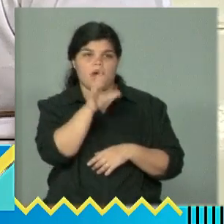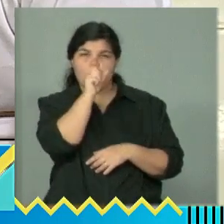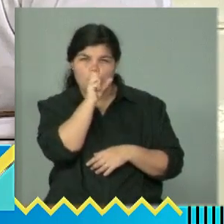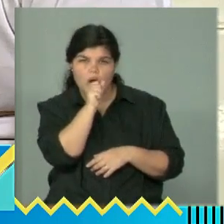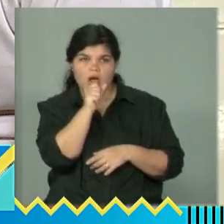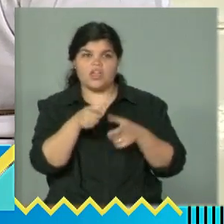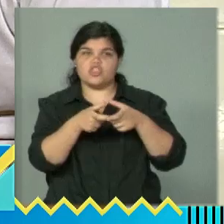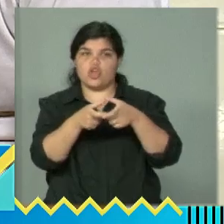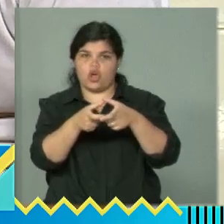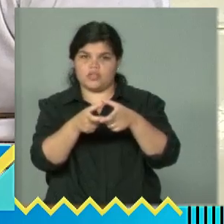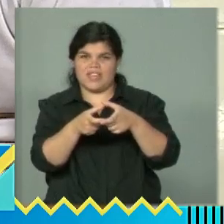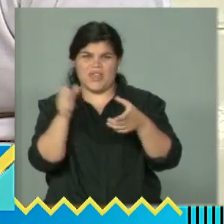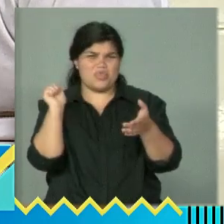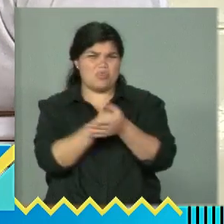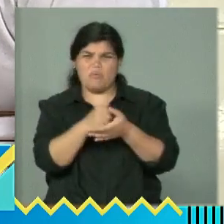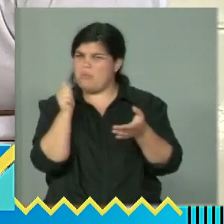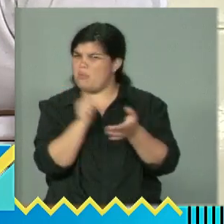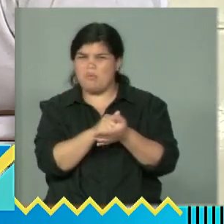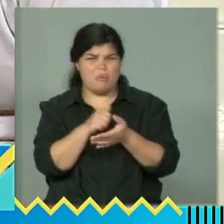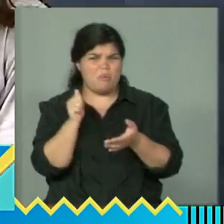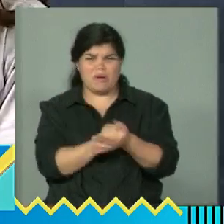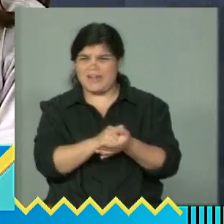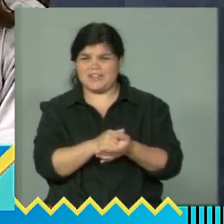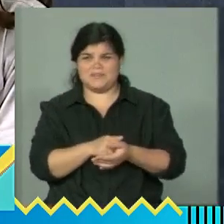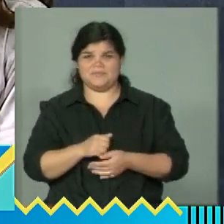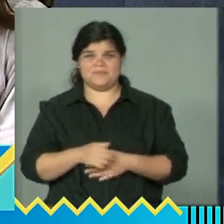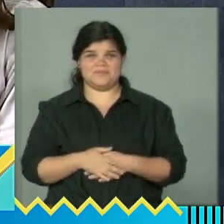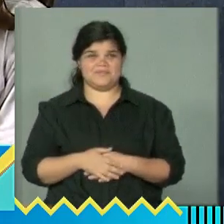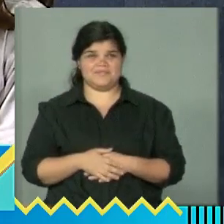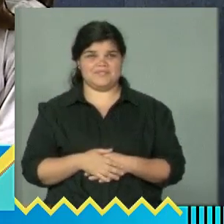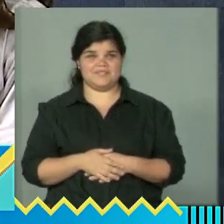que era más... Que era más dura que esta mesa. No.